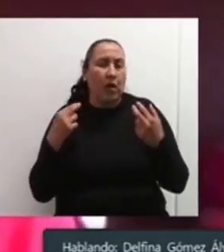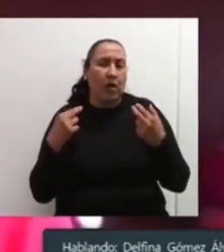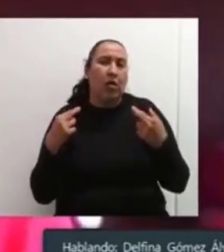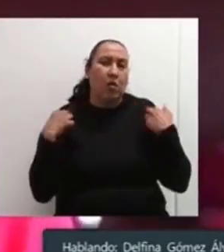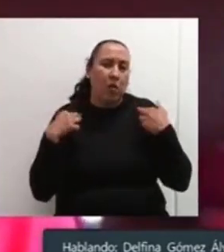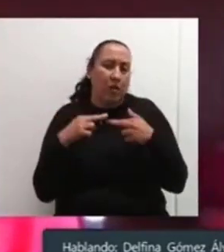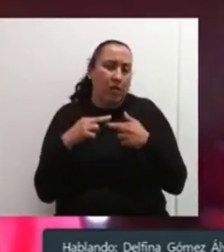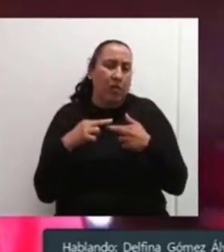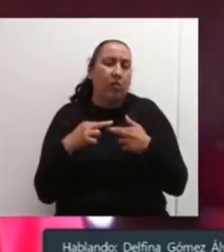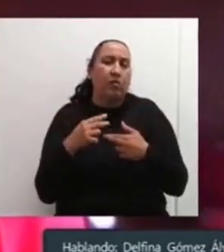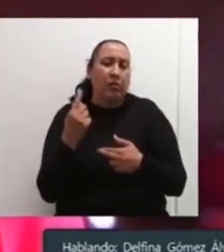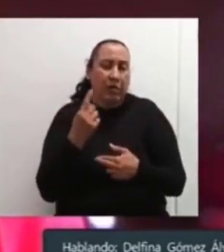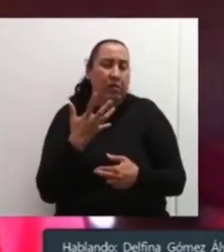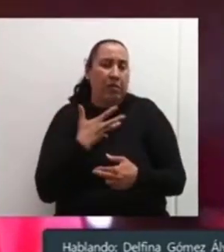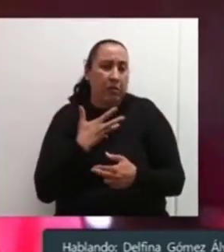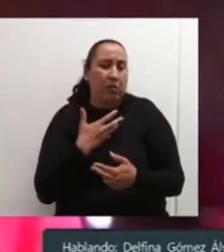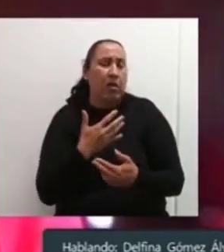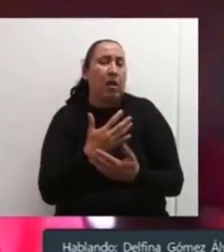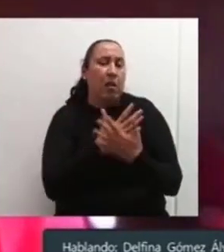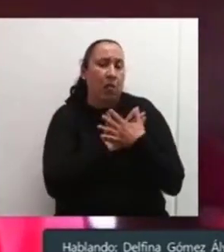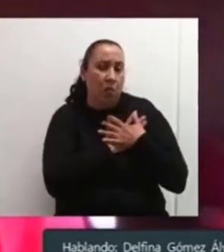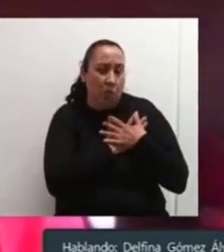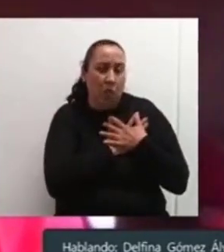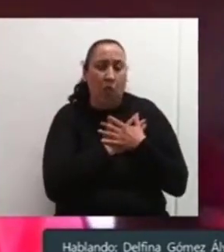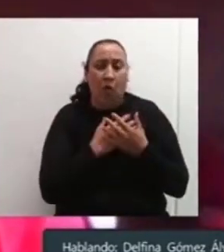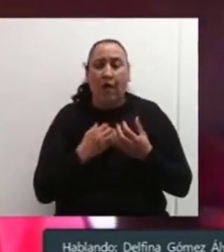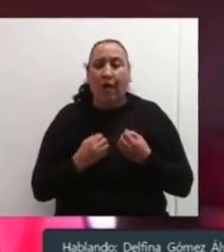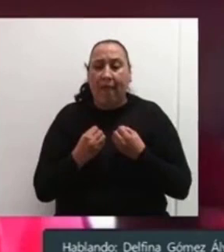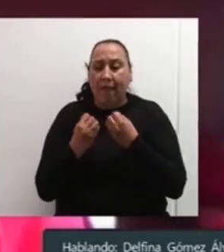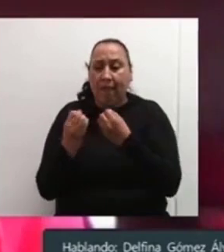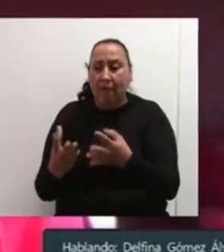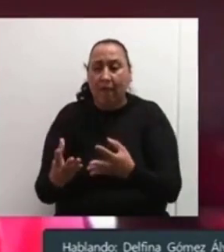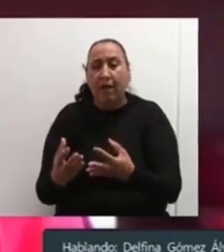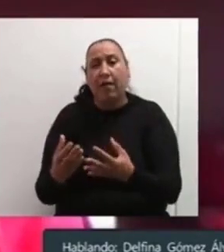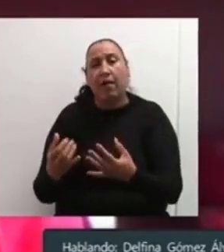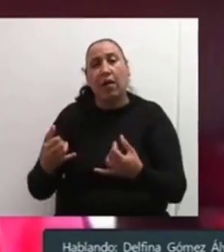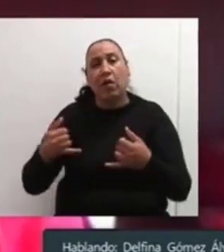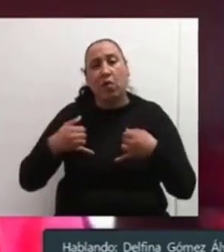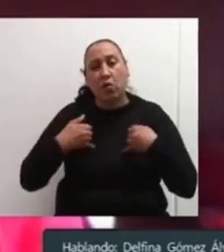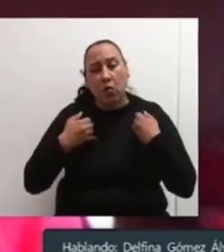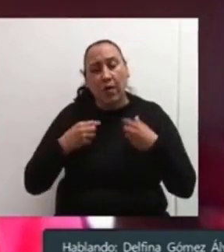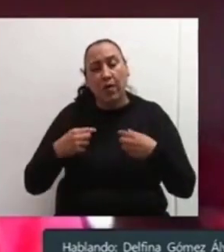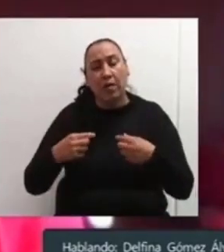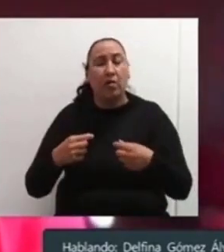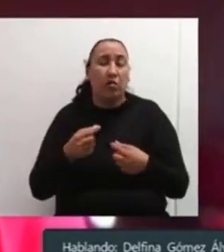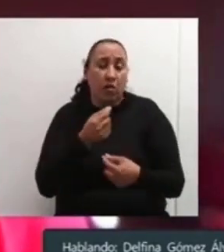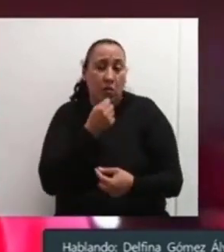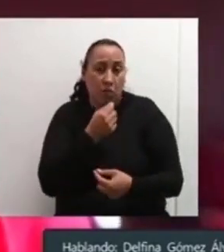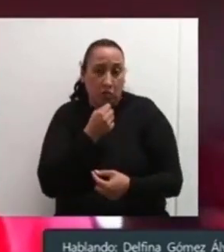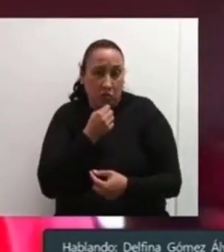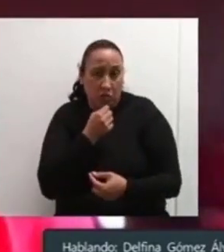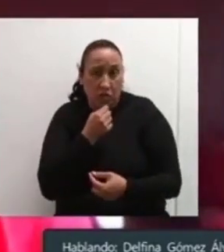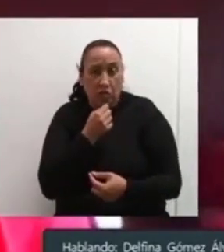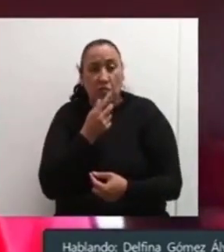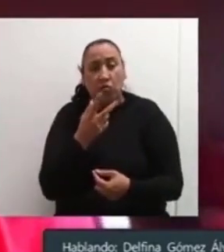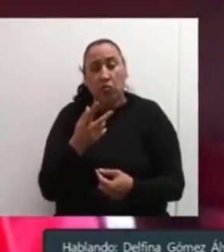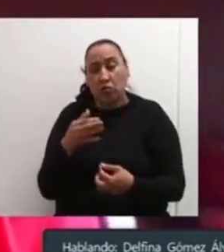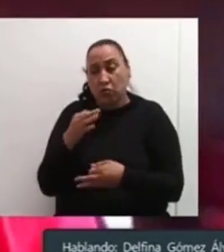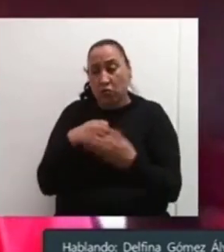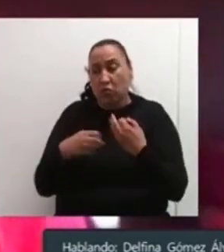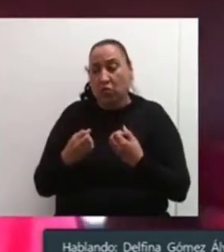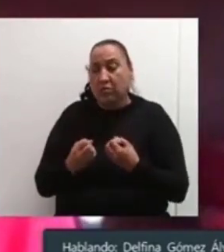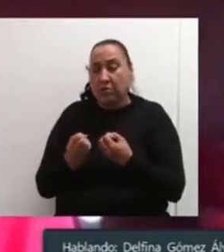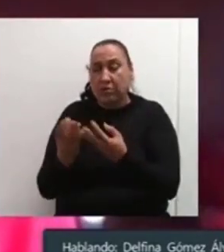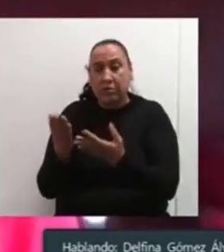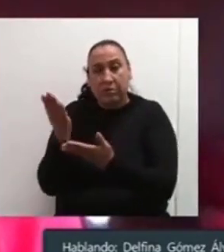a nuestra vocación el servicio a darle a nuestros niños ya nuestros jóvenes algo muy importante que va a ser sin duda alguna lo único que podemos